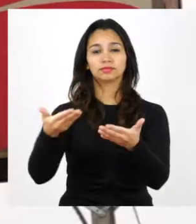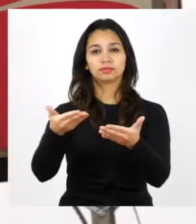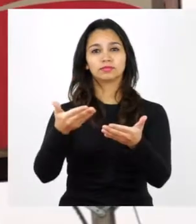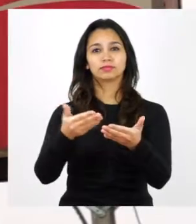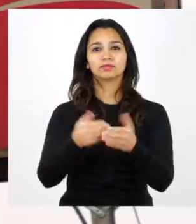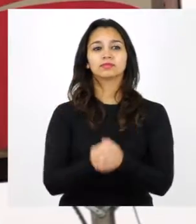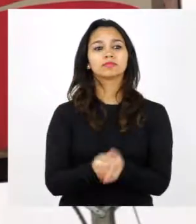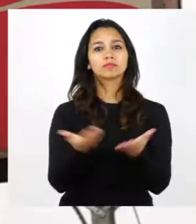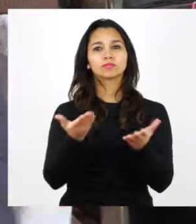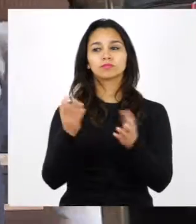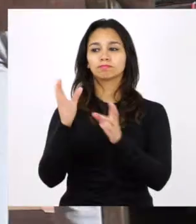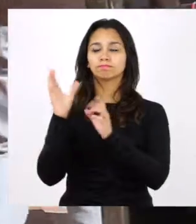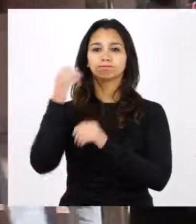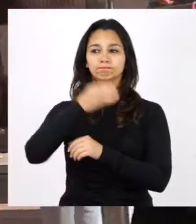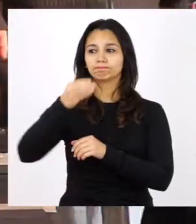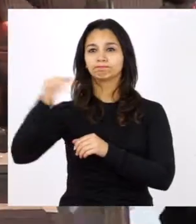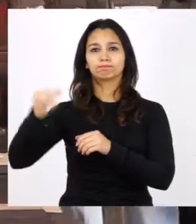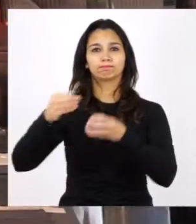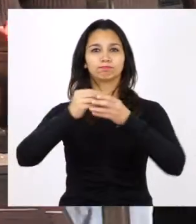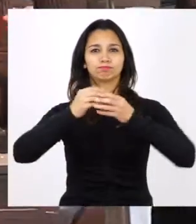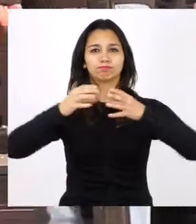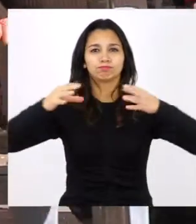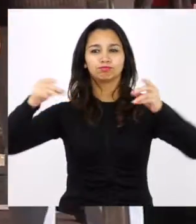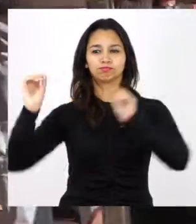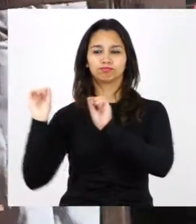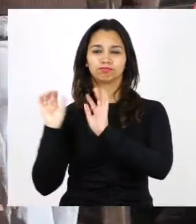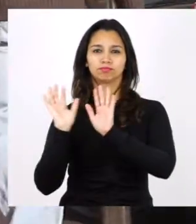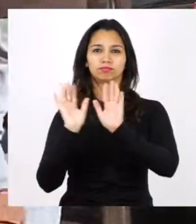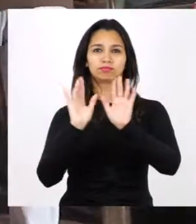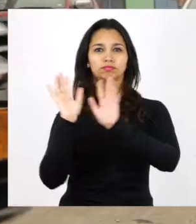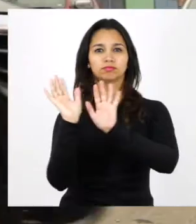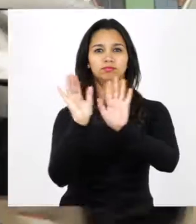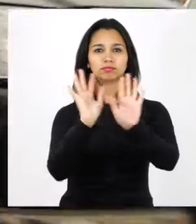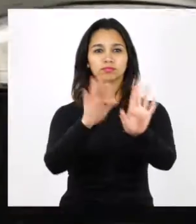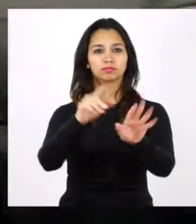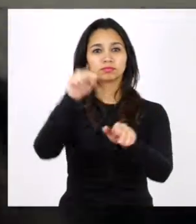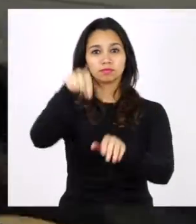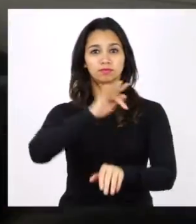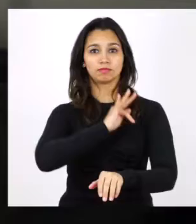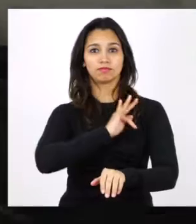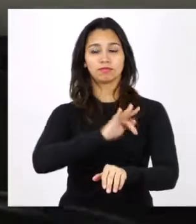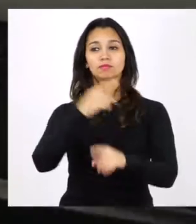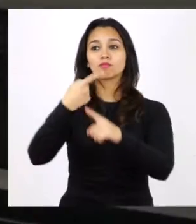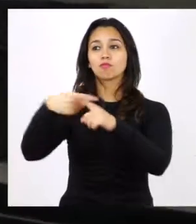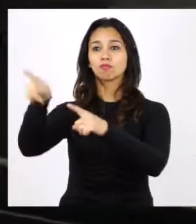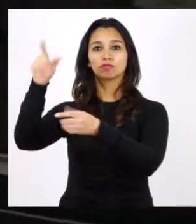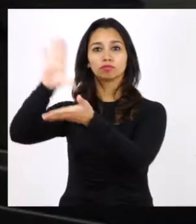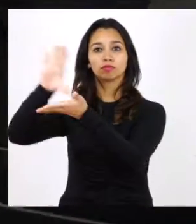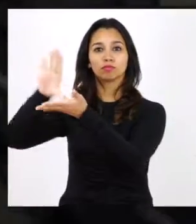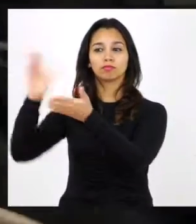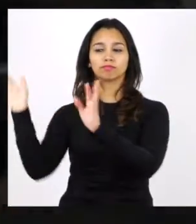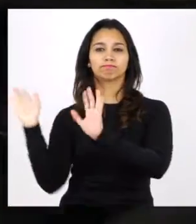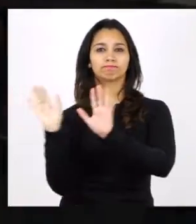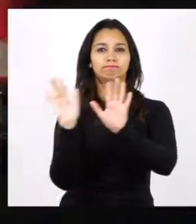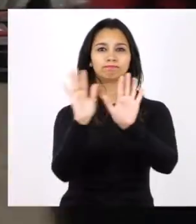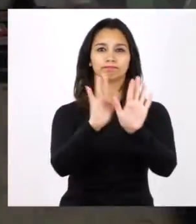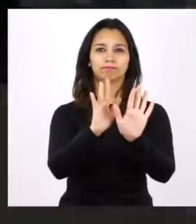microcomercio local que trae una constante afluencia de público, tanto del sector como de diversas comunas aledañas.